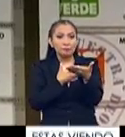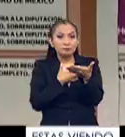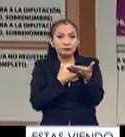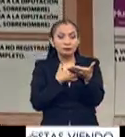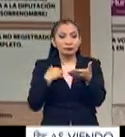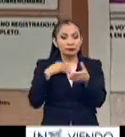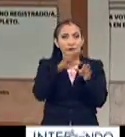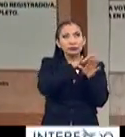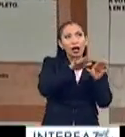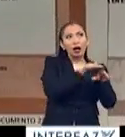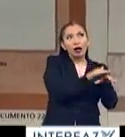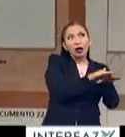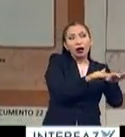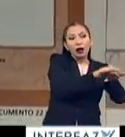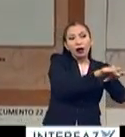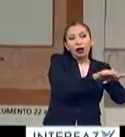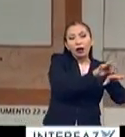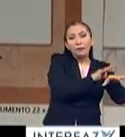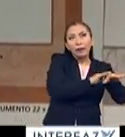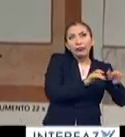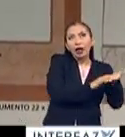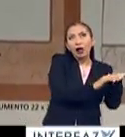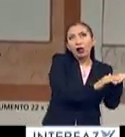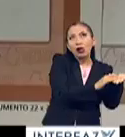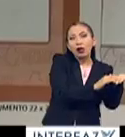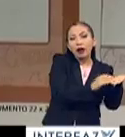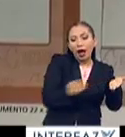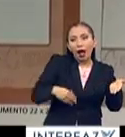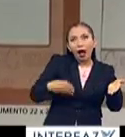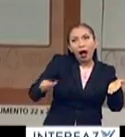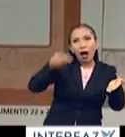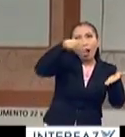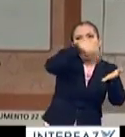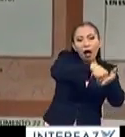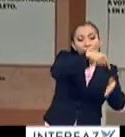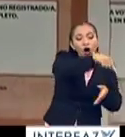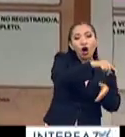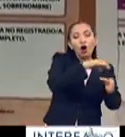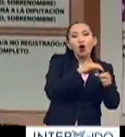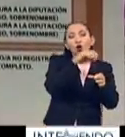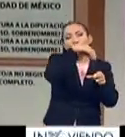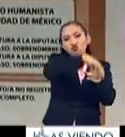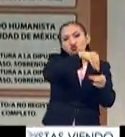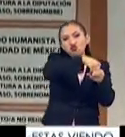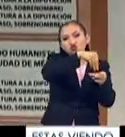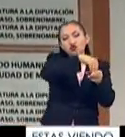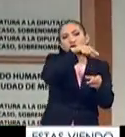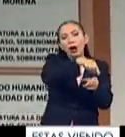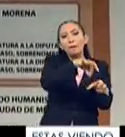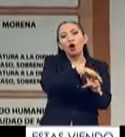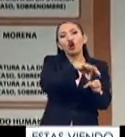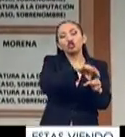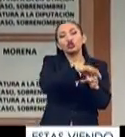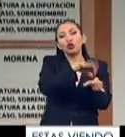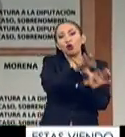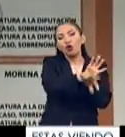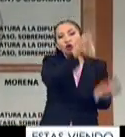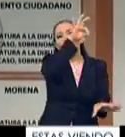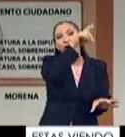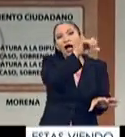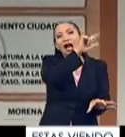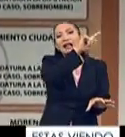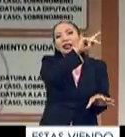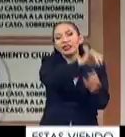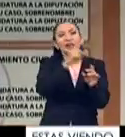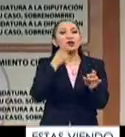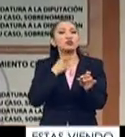en la urna para que pueda seguir y leer el texto que dice: esta urna pertenece o deposita aquí tu voto de la elección de